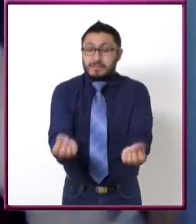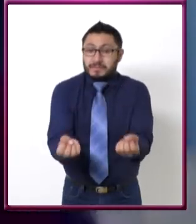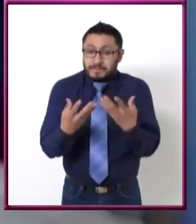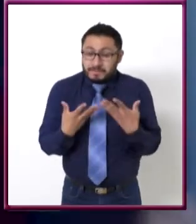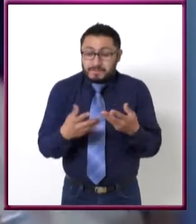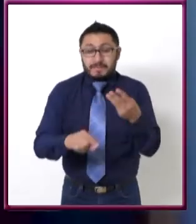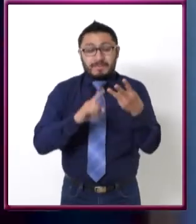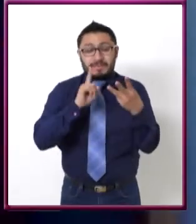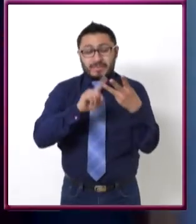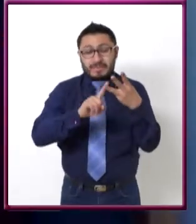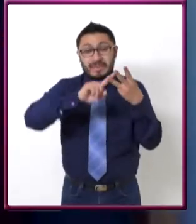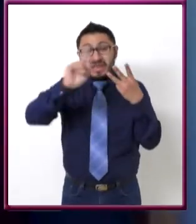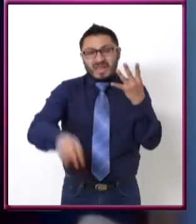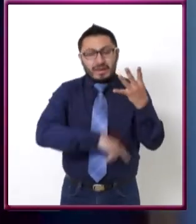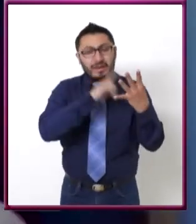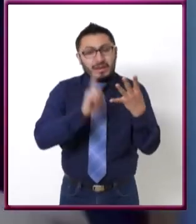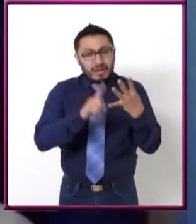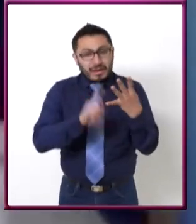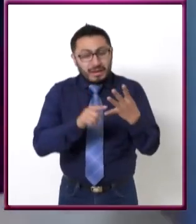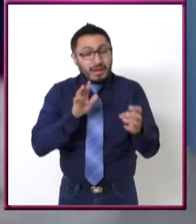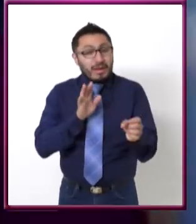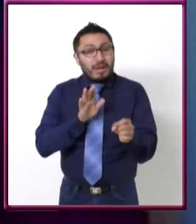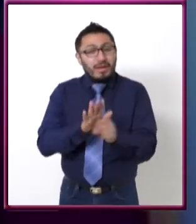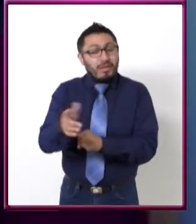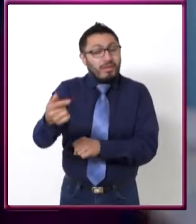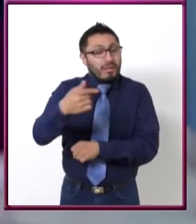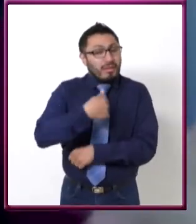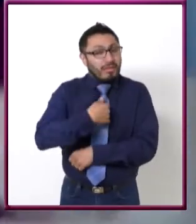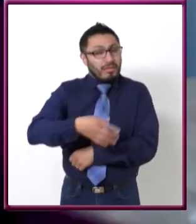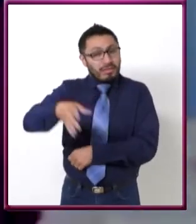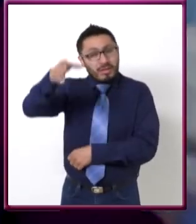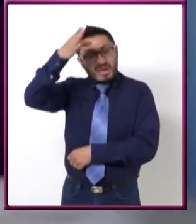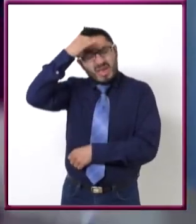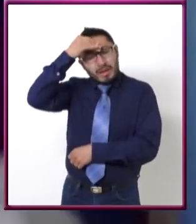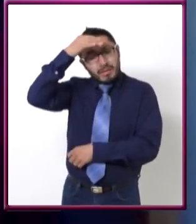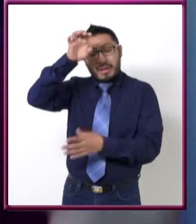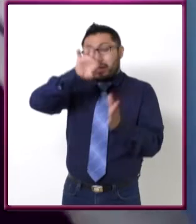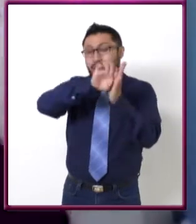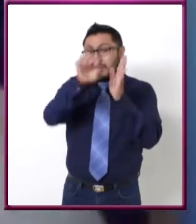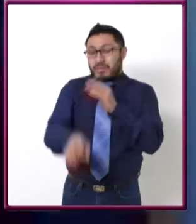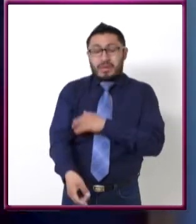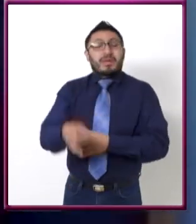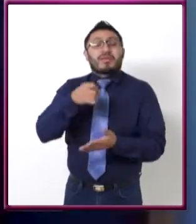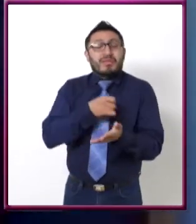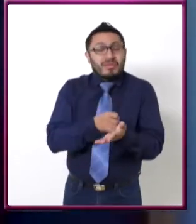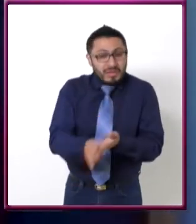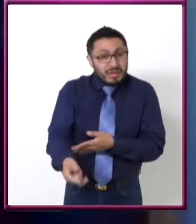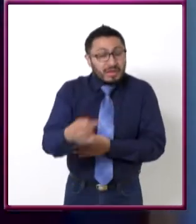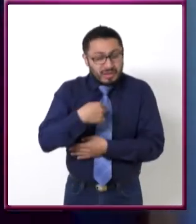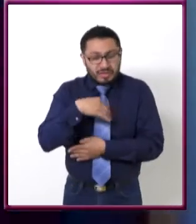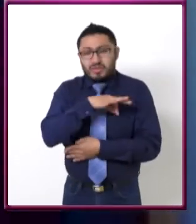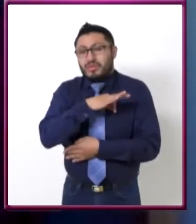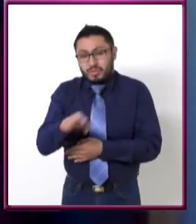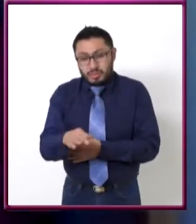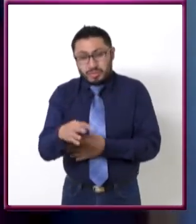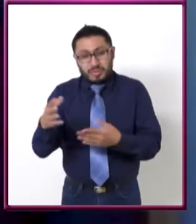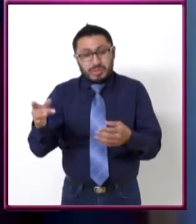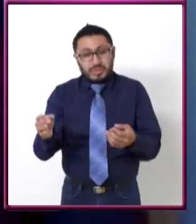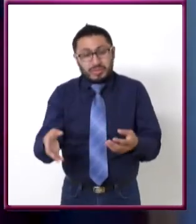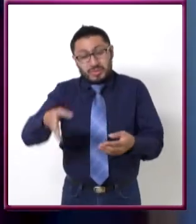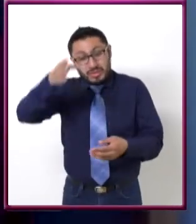educando, y en cuarto lugar, pues, ¿qué aprendo? O sea, yo puedo decidir